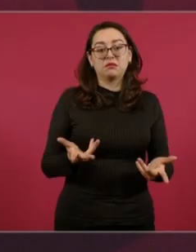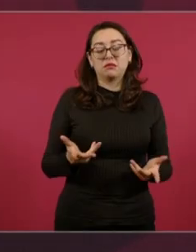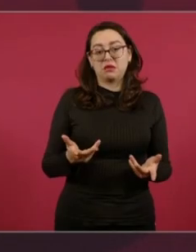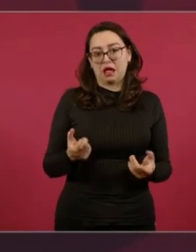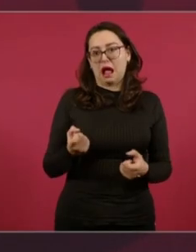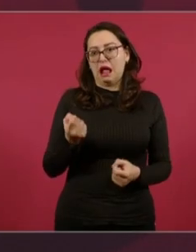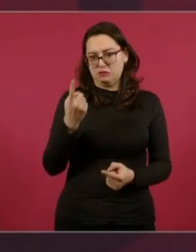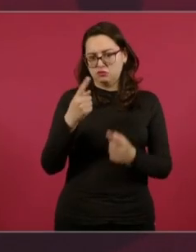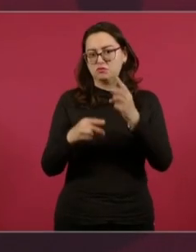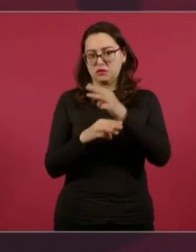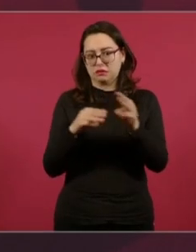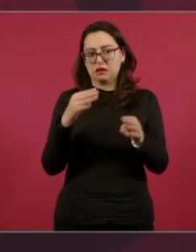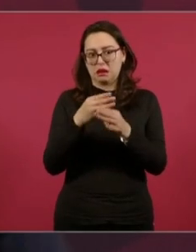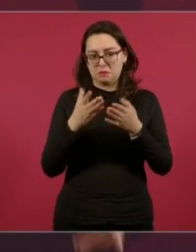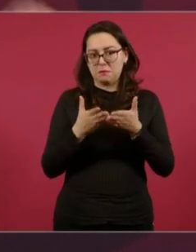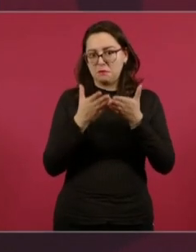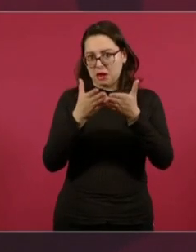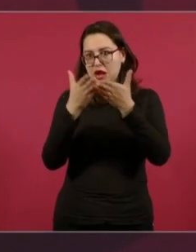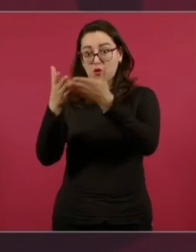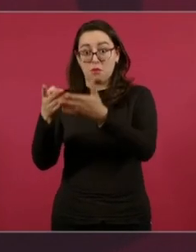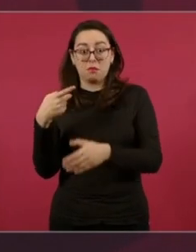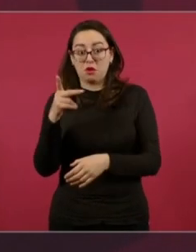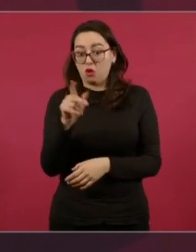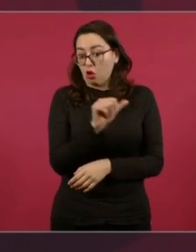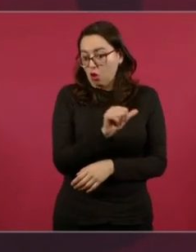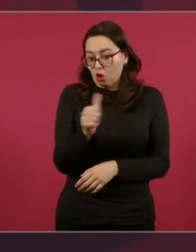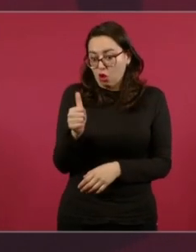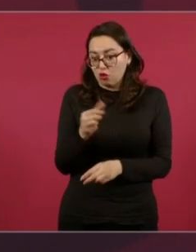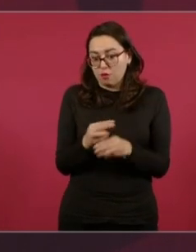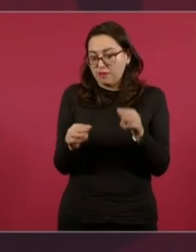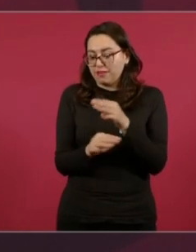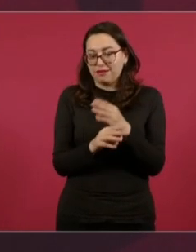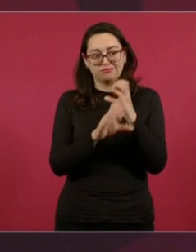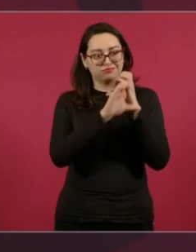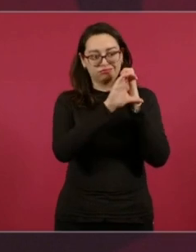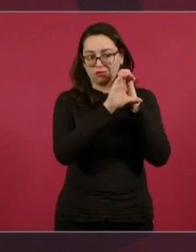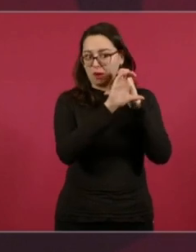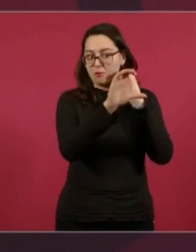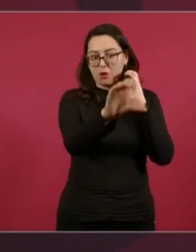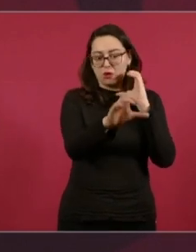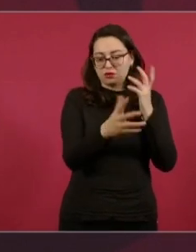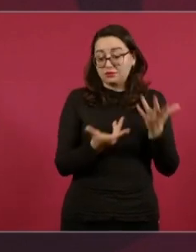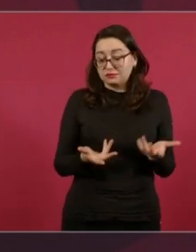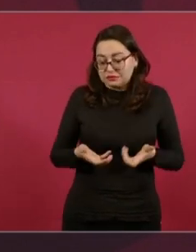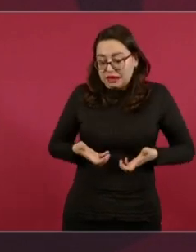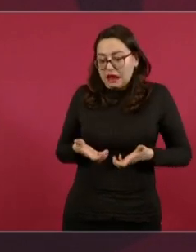carretera. Hoy, si vamos a